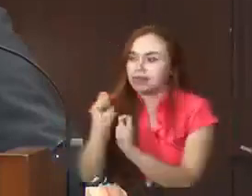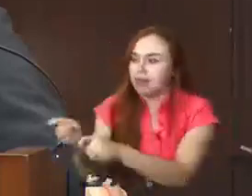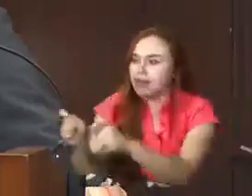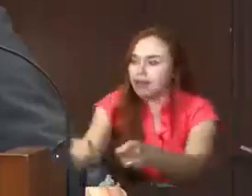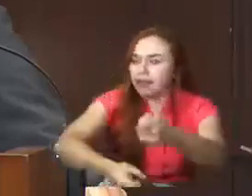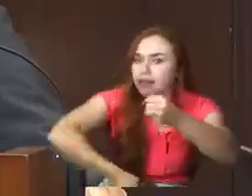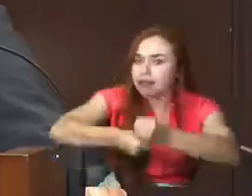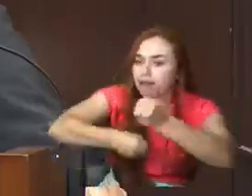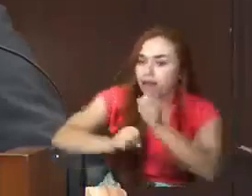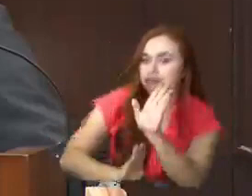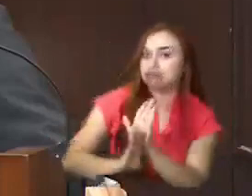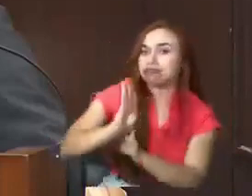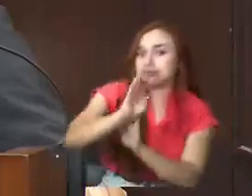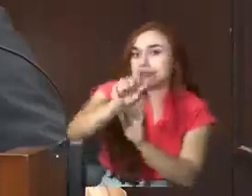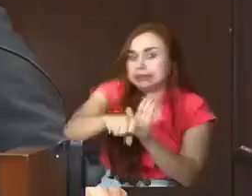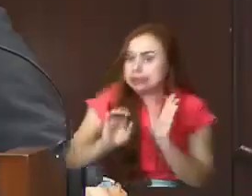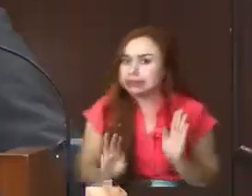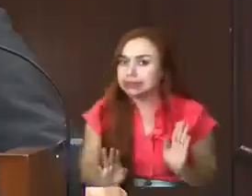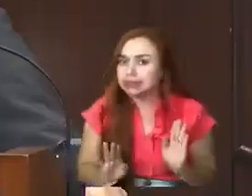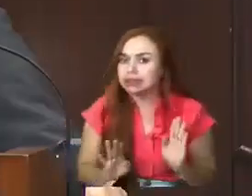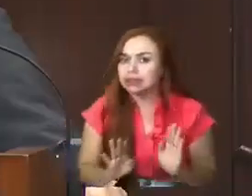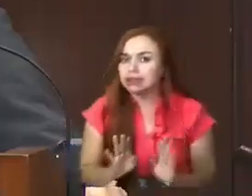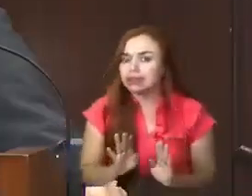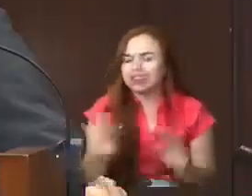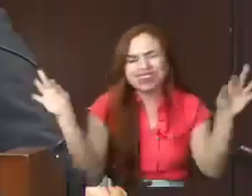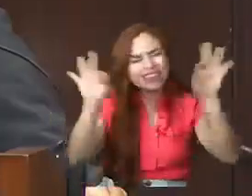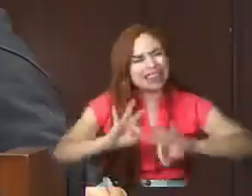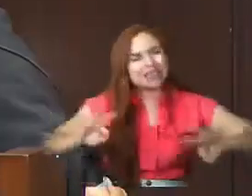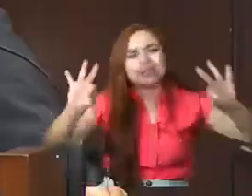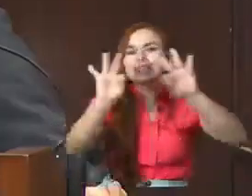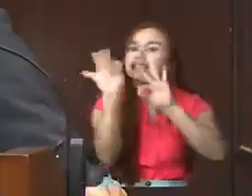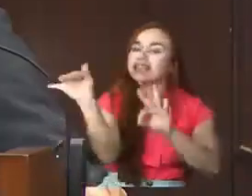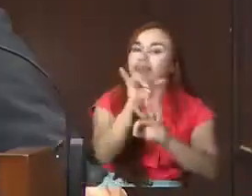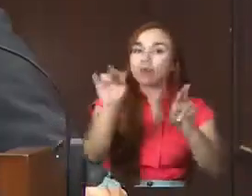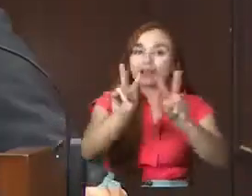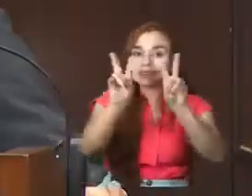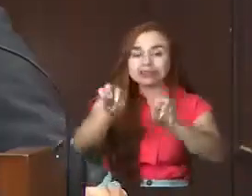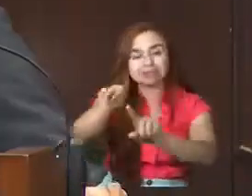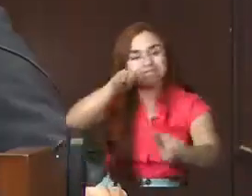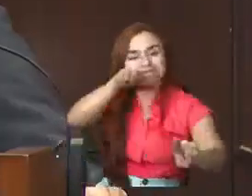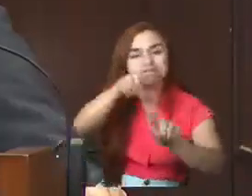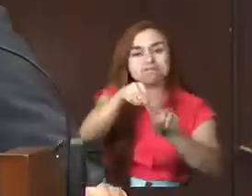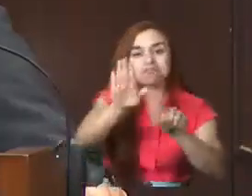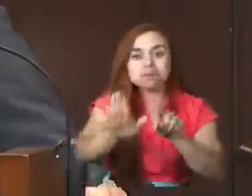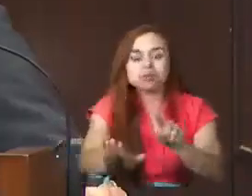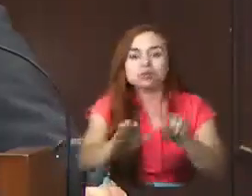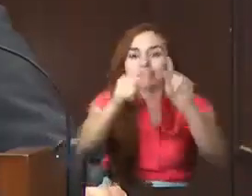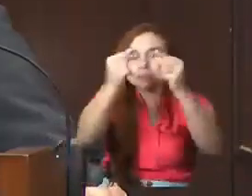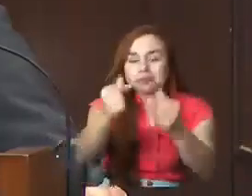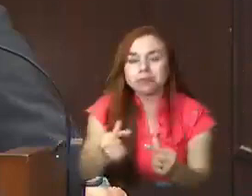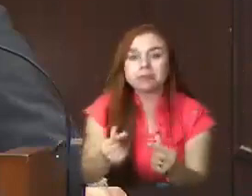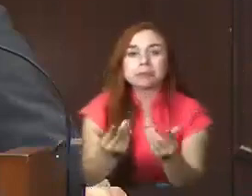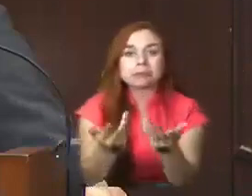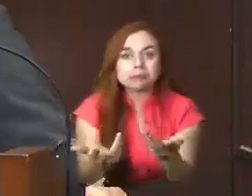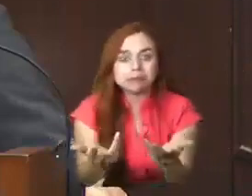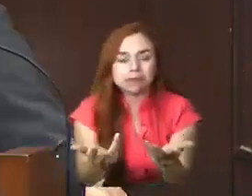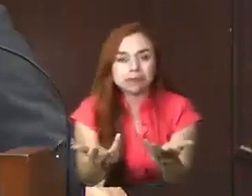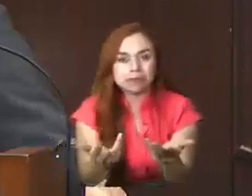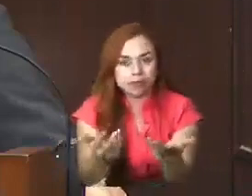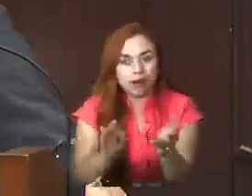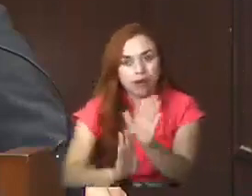principal objeto de la distribución de la riqueza nacional. En tercer lugar, Panamá es una